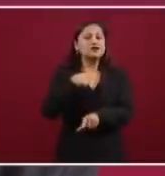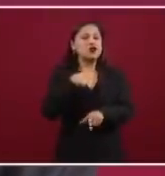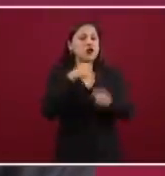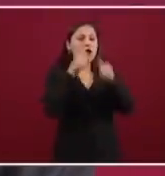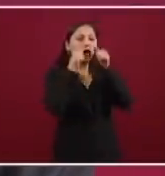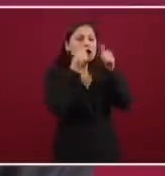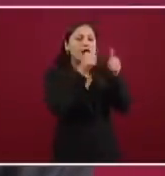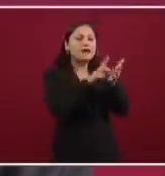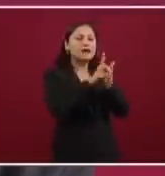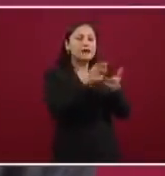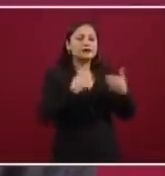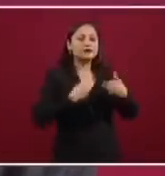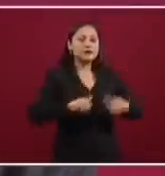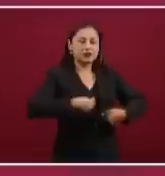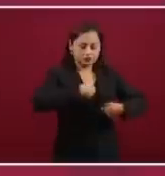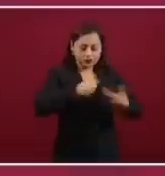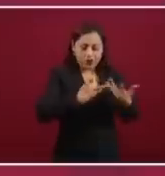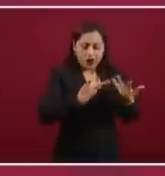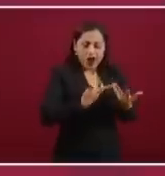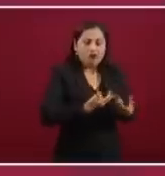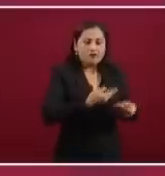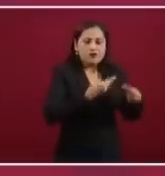Imagínense eso.